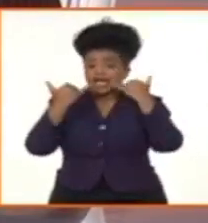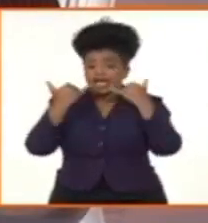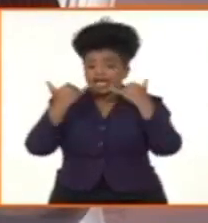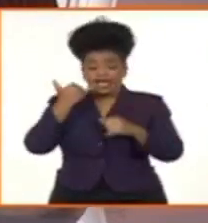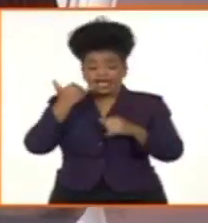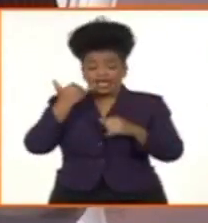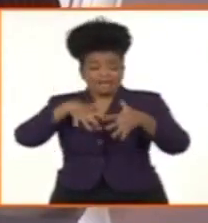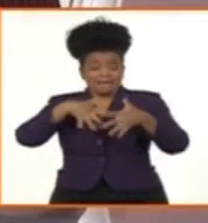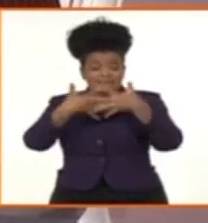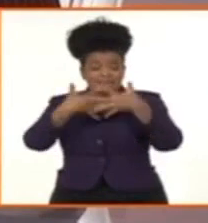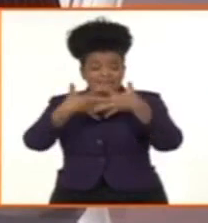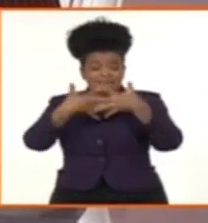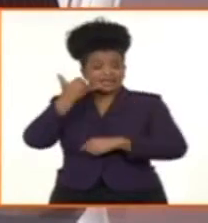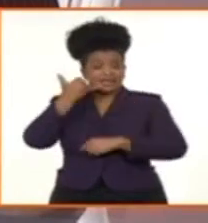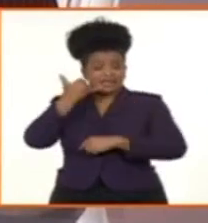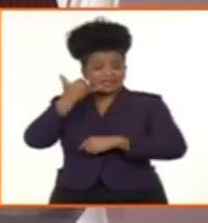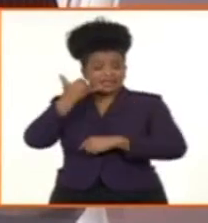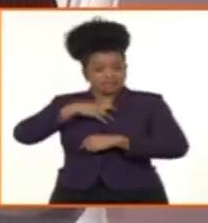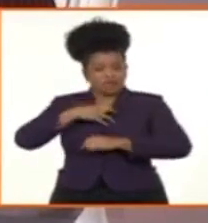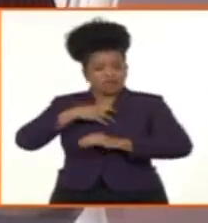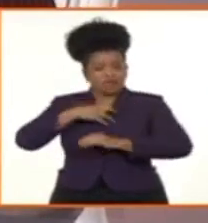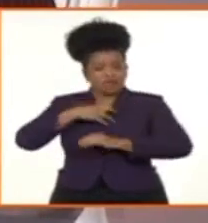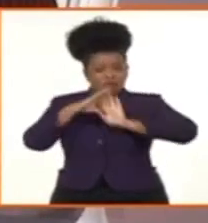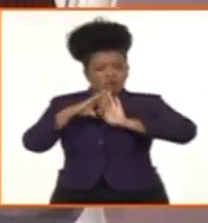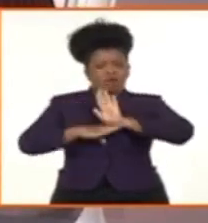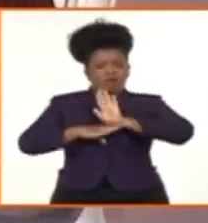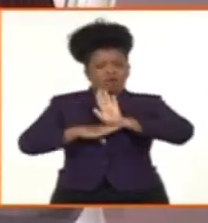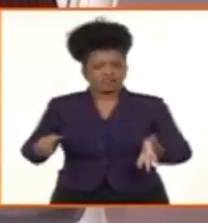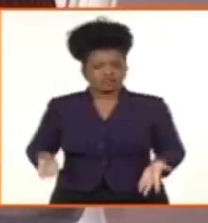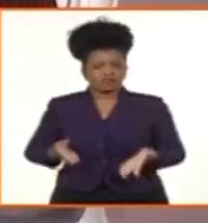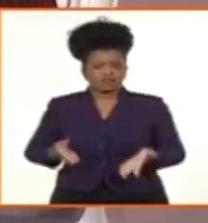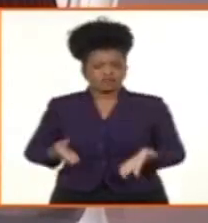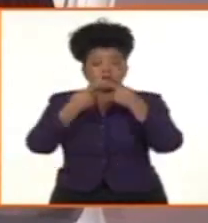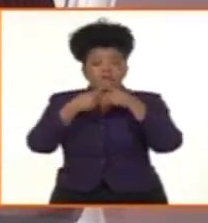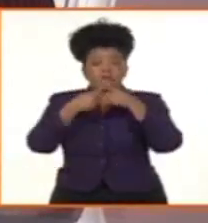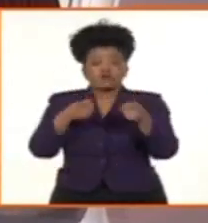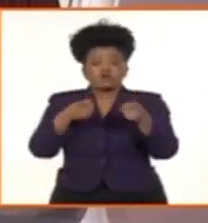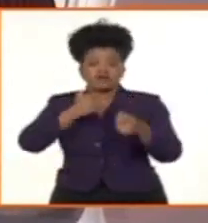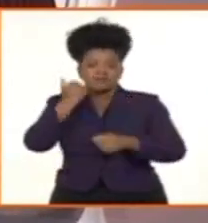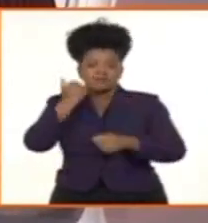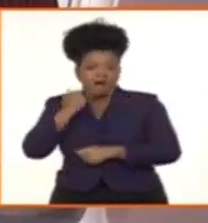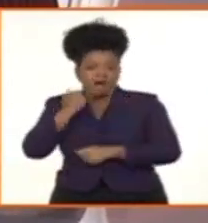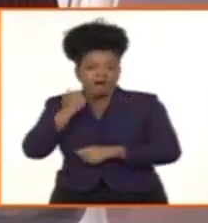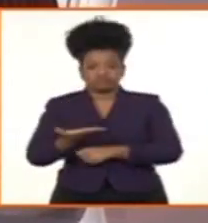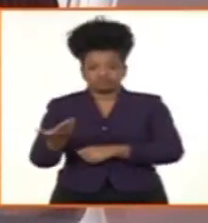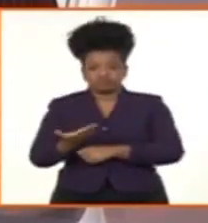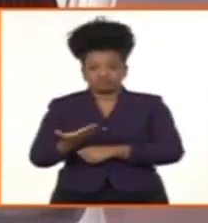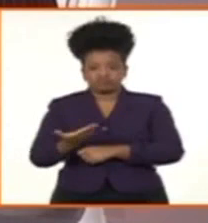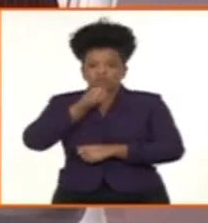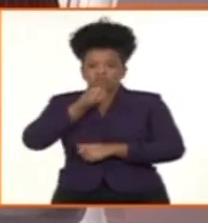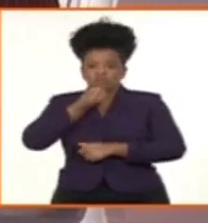programa de expansión y de estrategia de desarrollo, tuvo que acelerar y masificar el acceso para